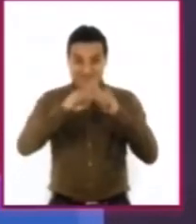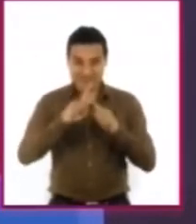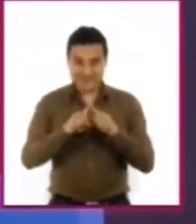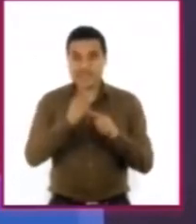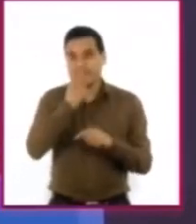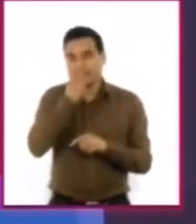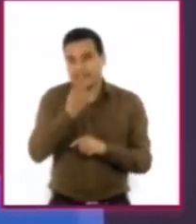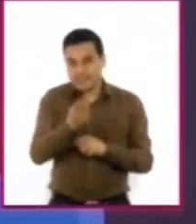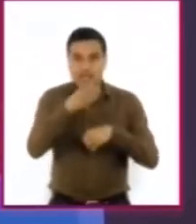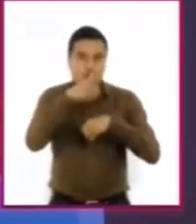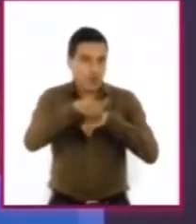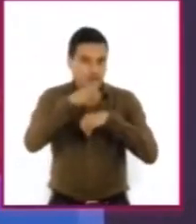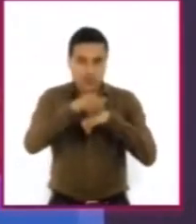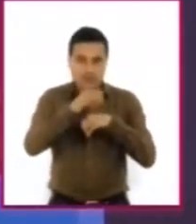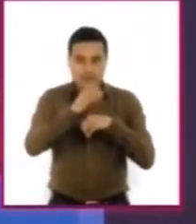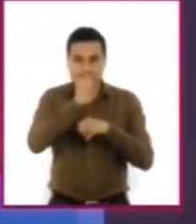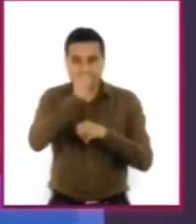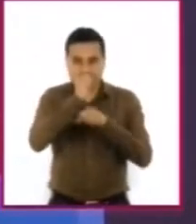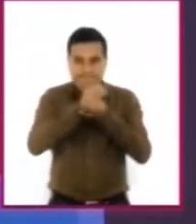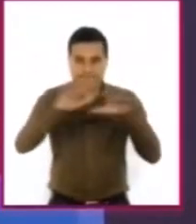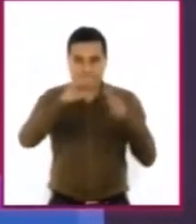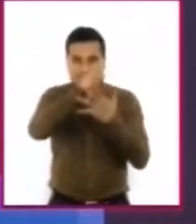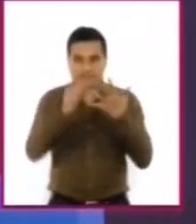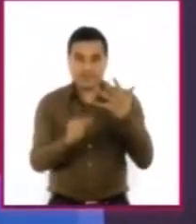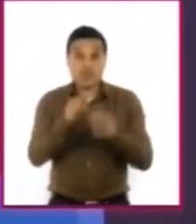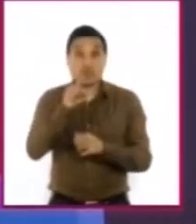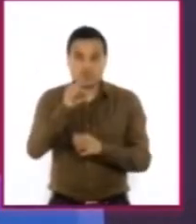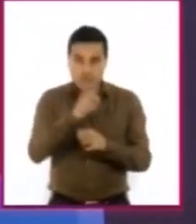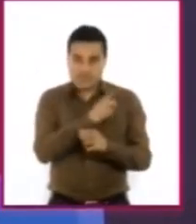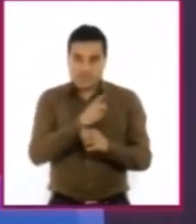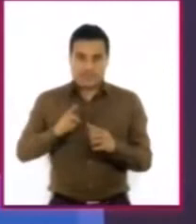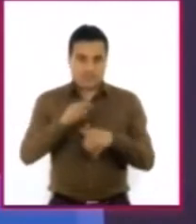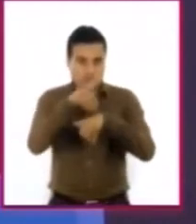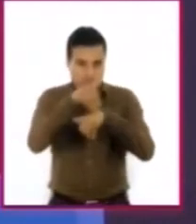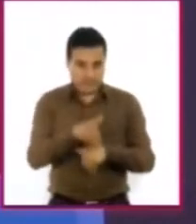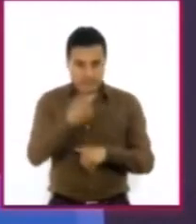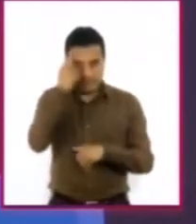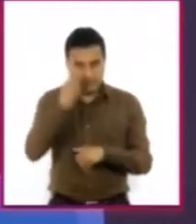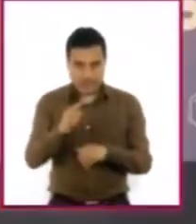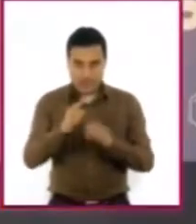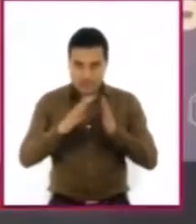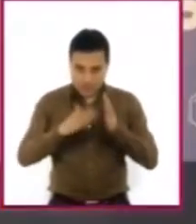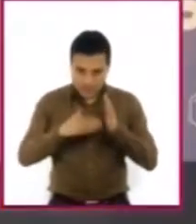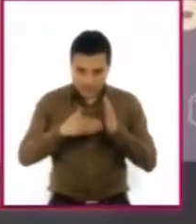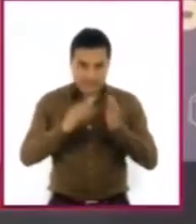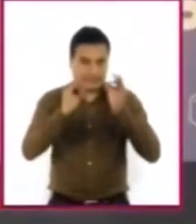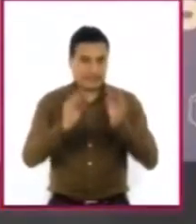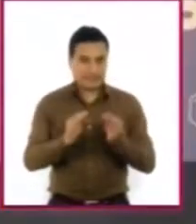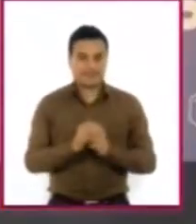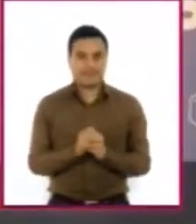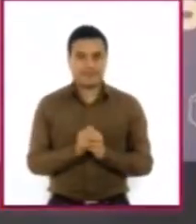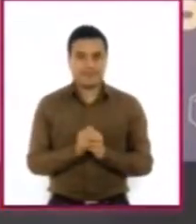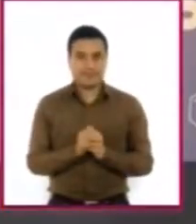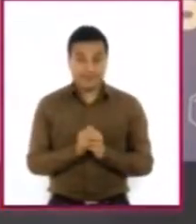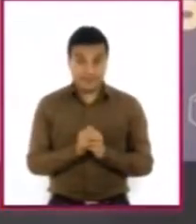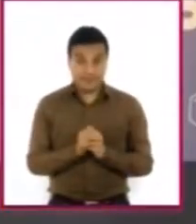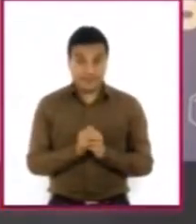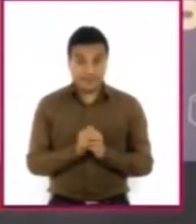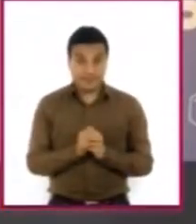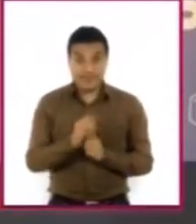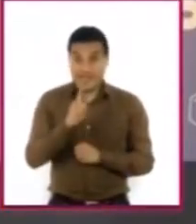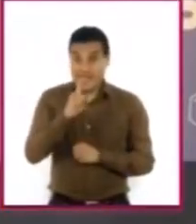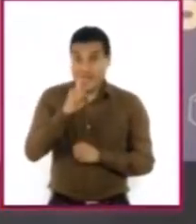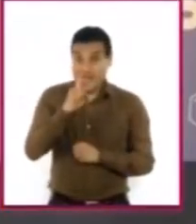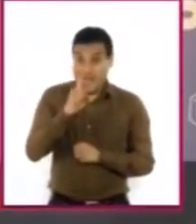adecuadas, pues de otro modo el resultado no sería el esperado. En caso de la cantidad de agua